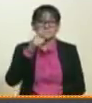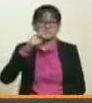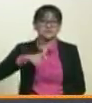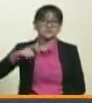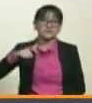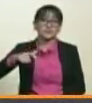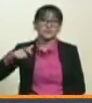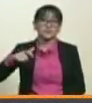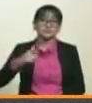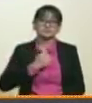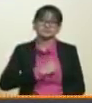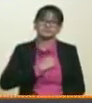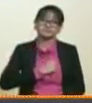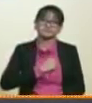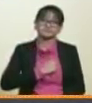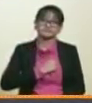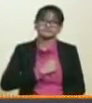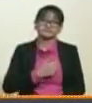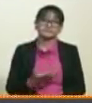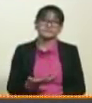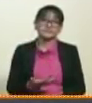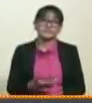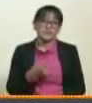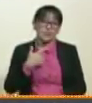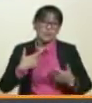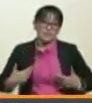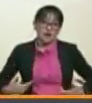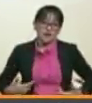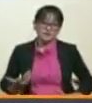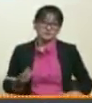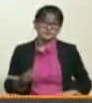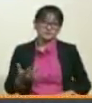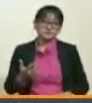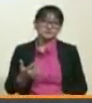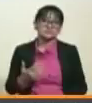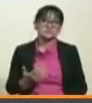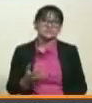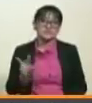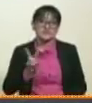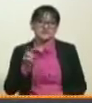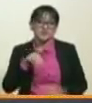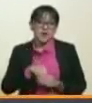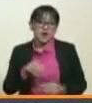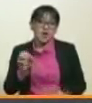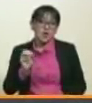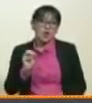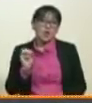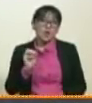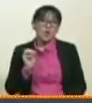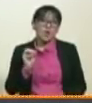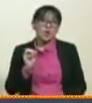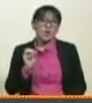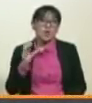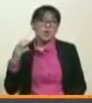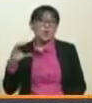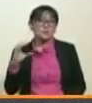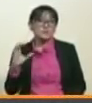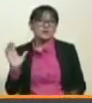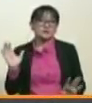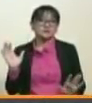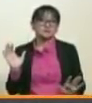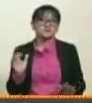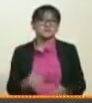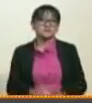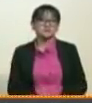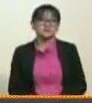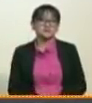lamentablemente lo digo porque también han sido seres humanos puede ser venezolano o pudiendo ser este colombiano es bueno también